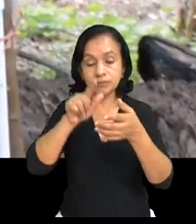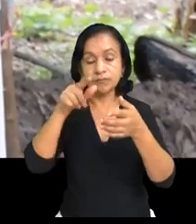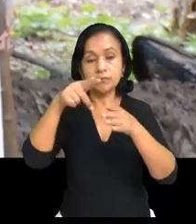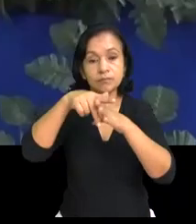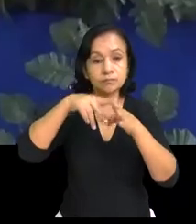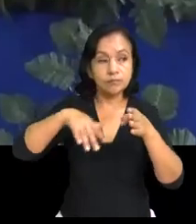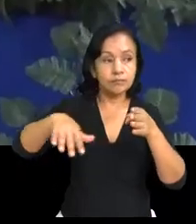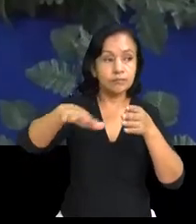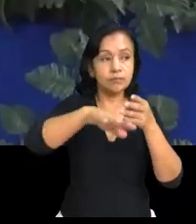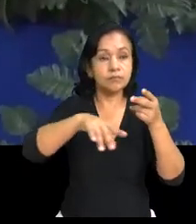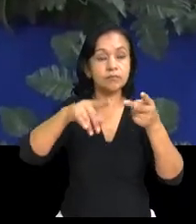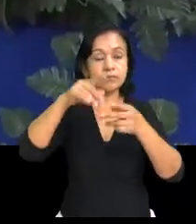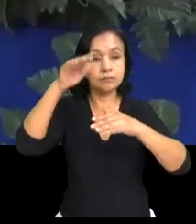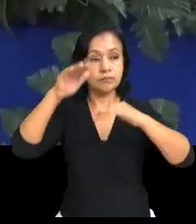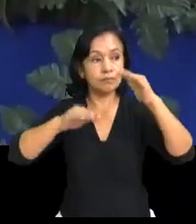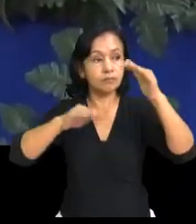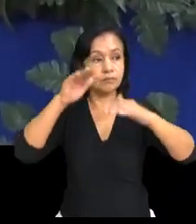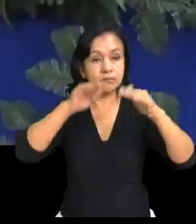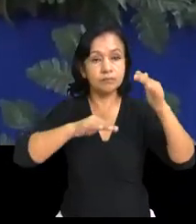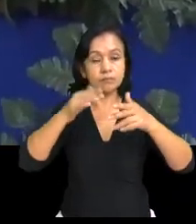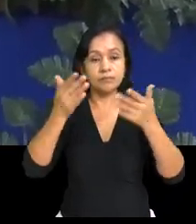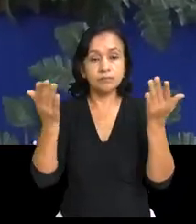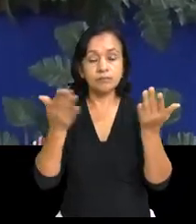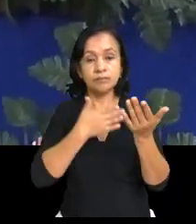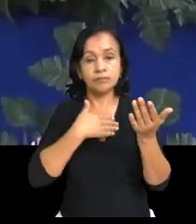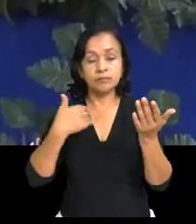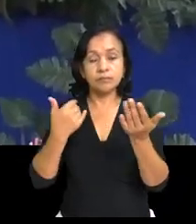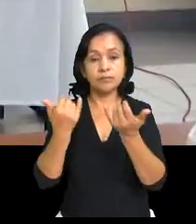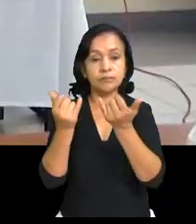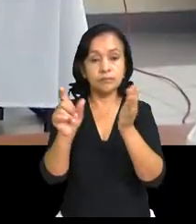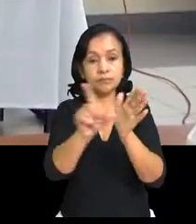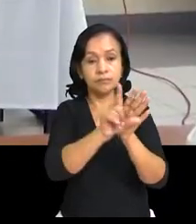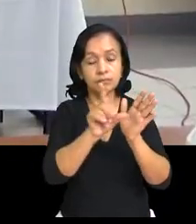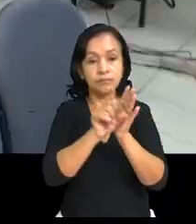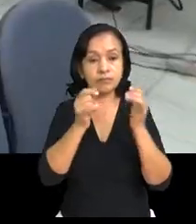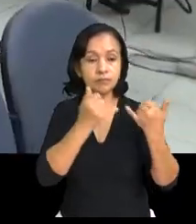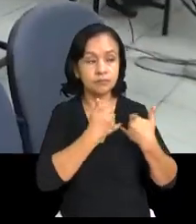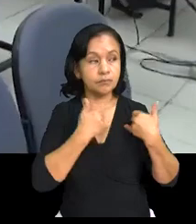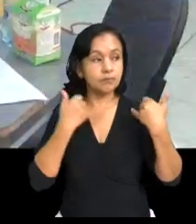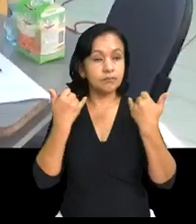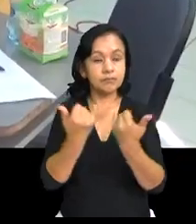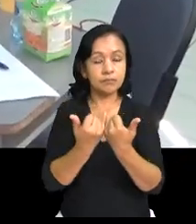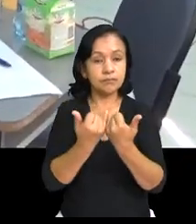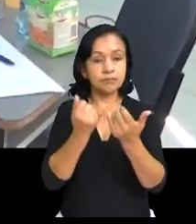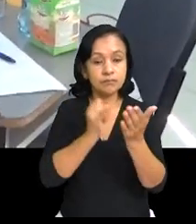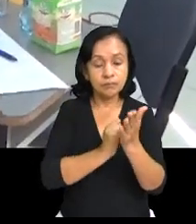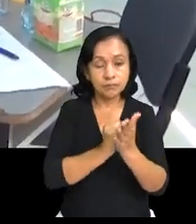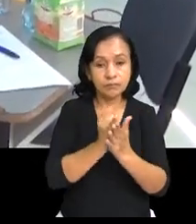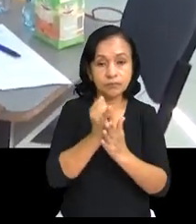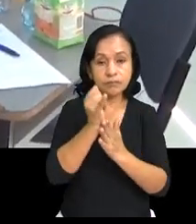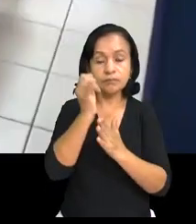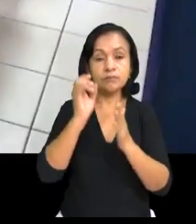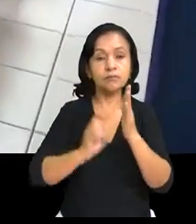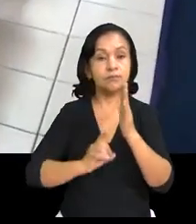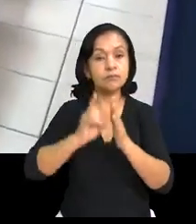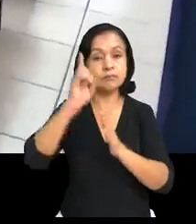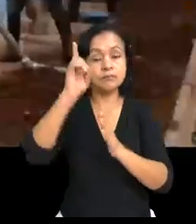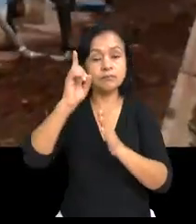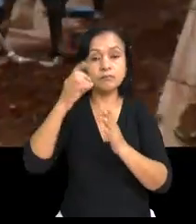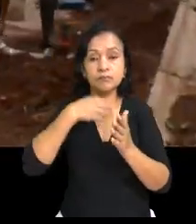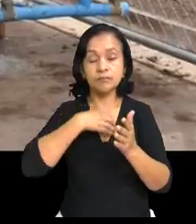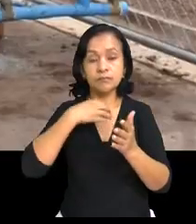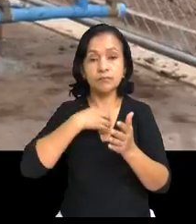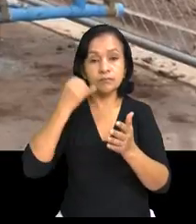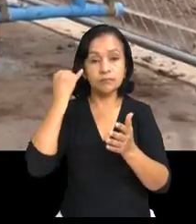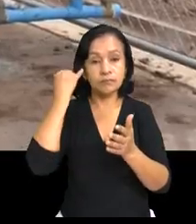urbano, así como el balance, calidad y mejora a los marcos legales e institucionales, la investigación y desarrollo y las propuestas